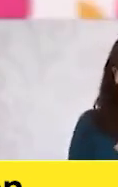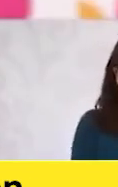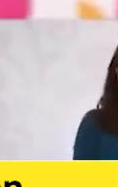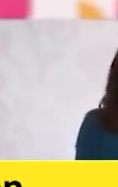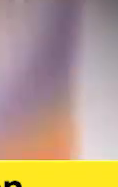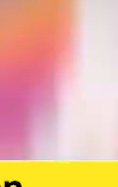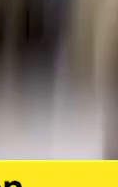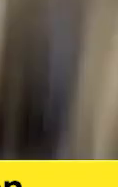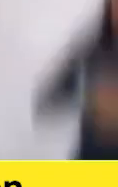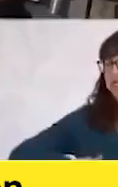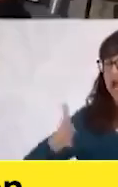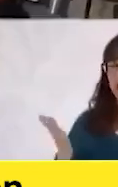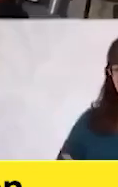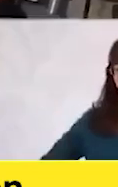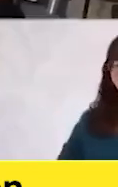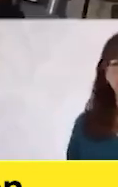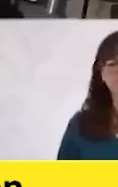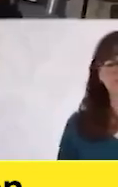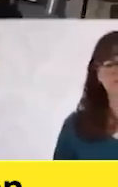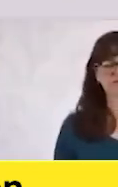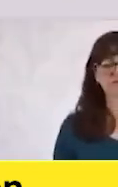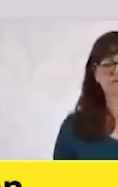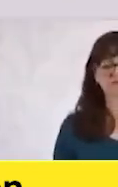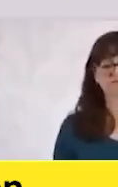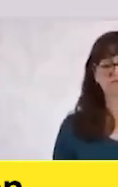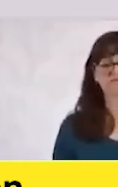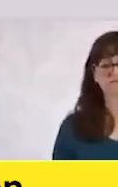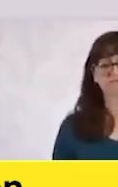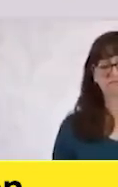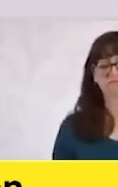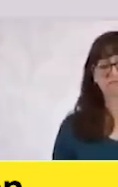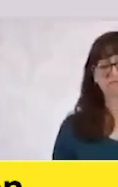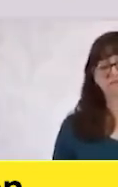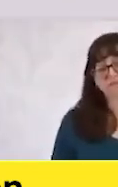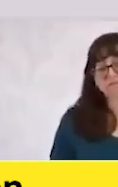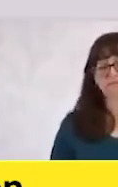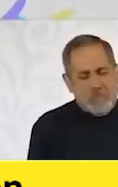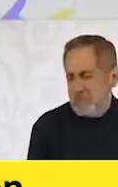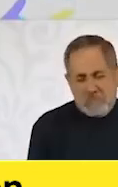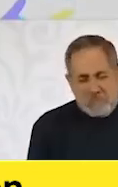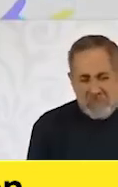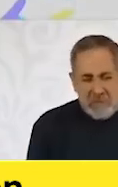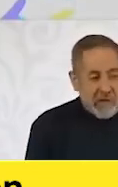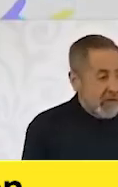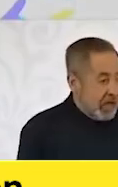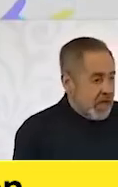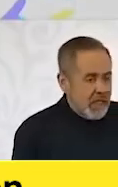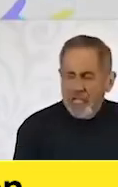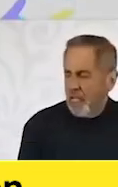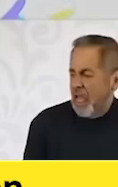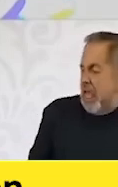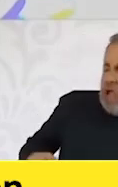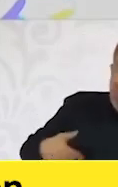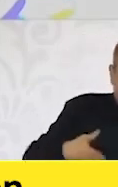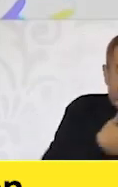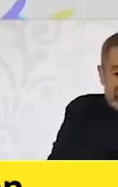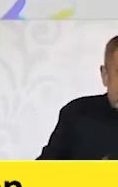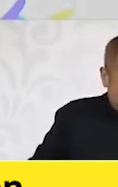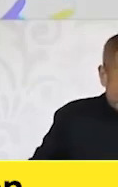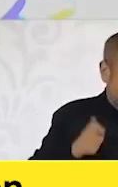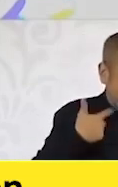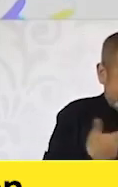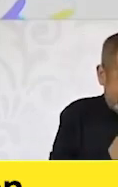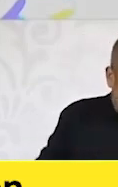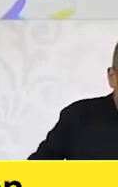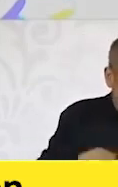comentado, debido a que la presidenta de México, Claudia Sheinbaum, ha sido muy clara con estas respuestas y ha rechazado las acusaciones de que México sea